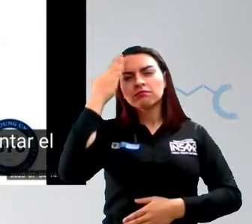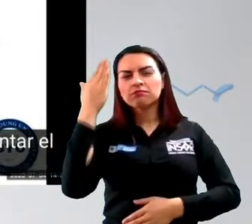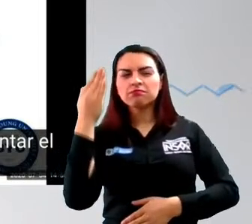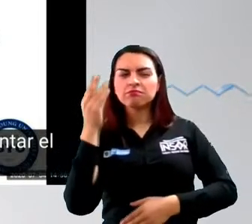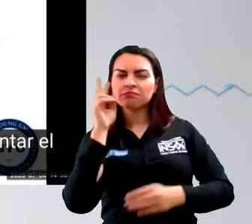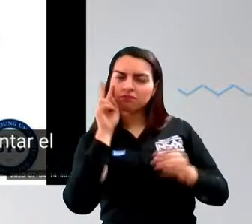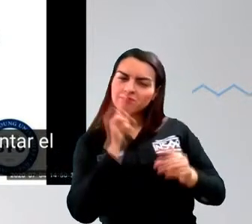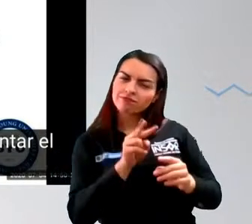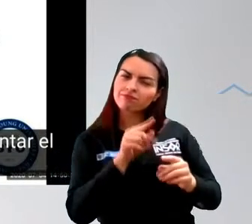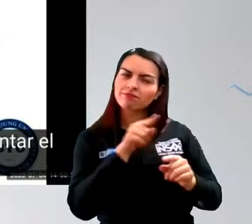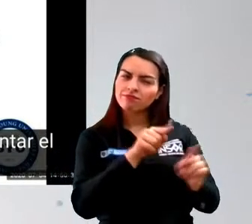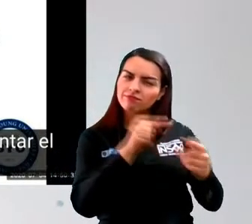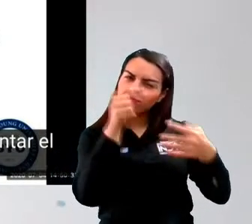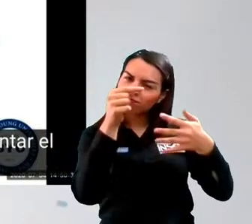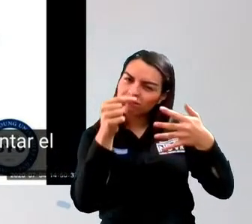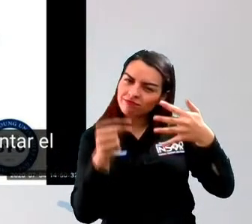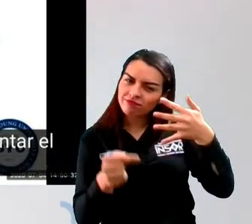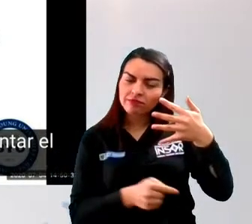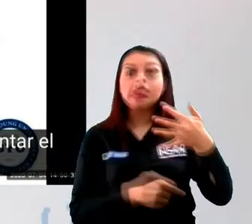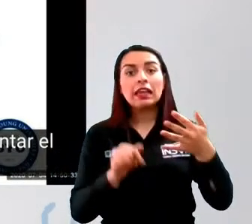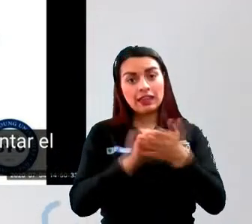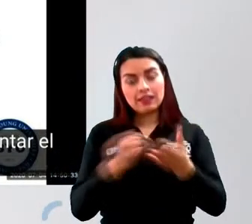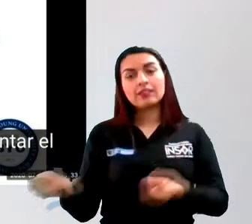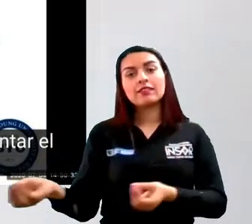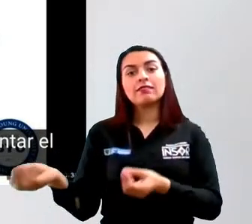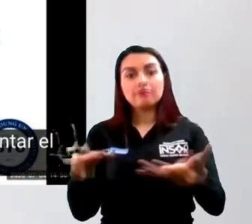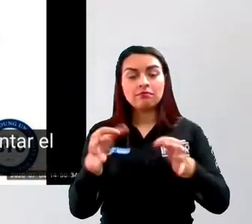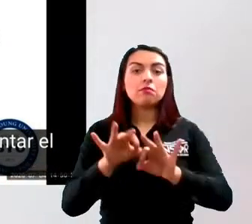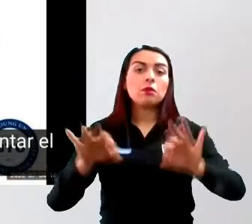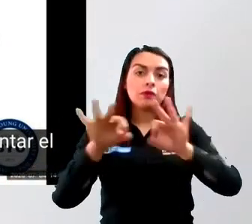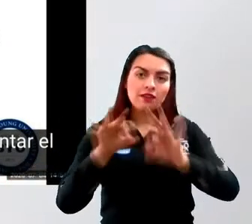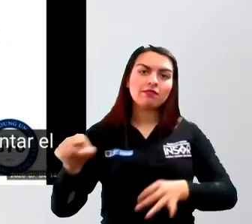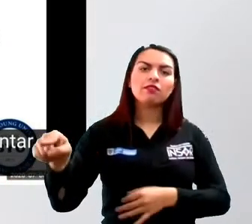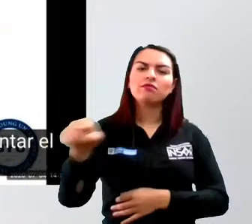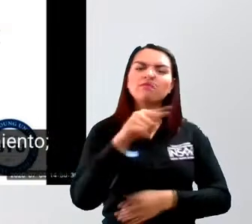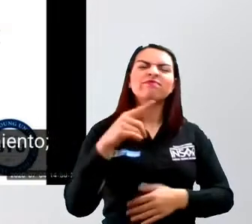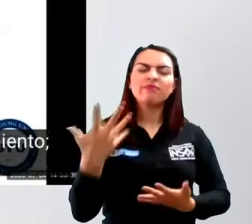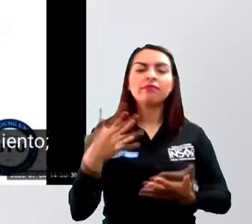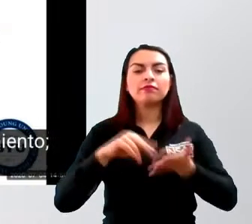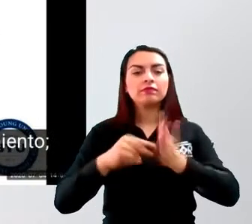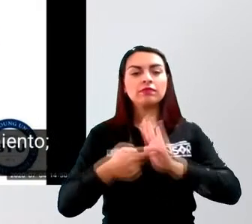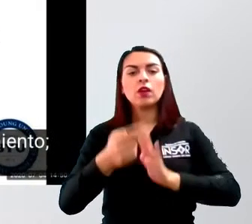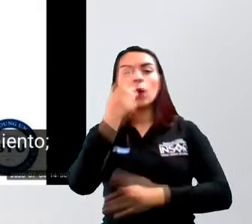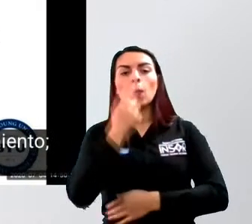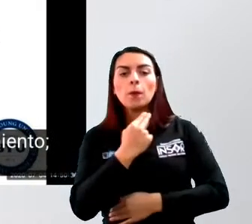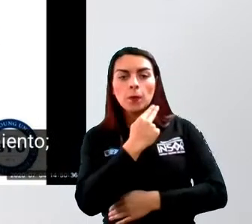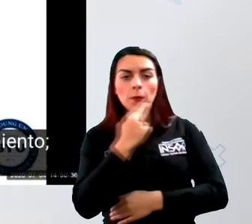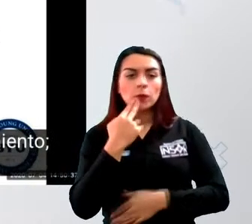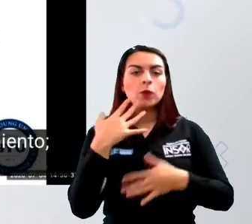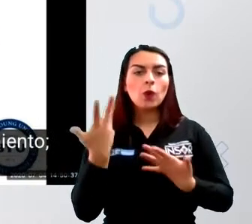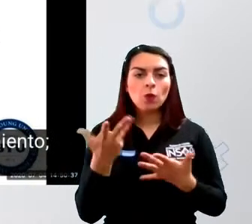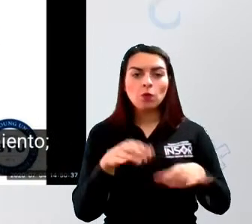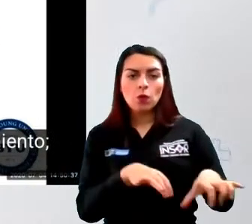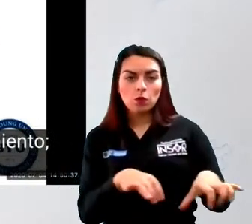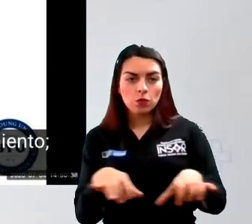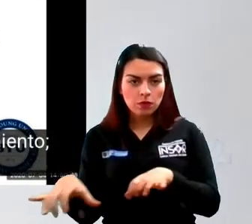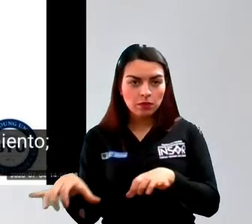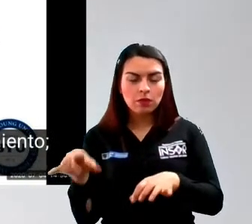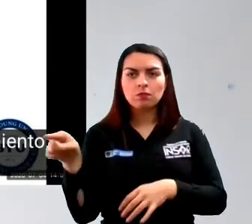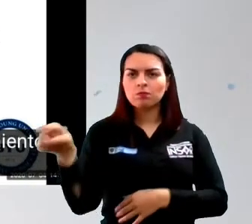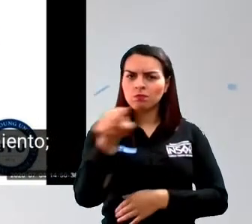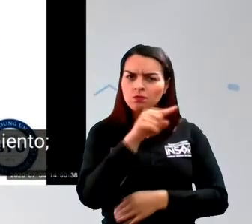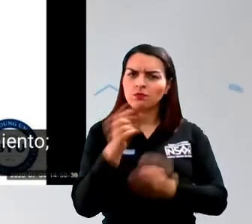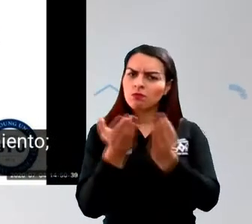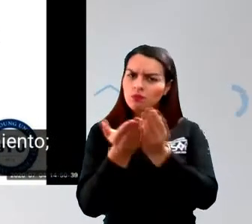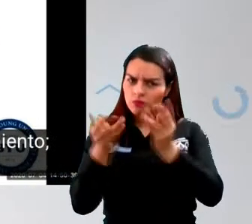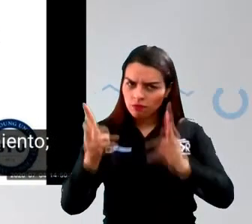ideas que muchos han compartido. Formas de aumentar el compromiso comportamental entre los estudiantes. Darse